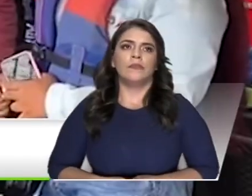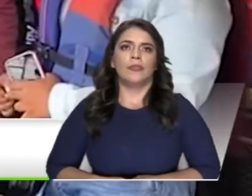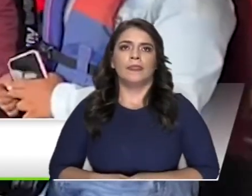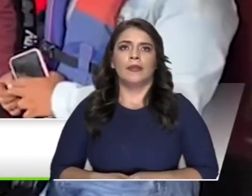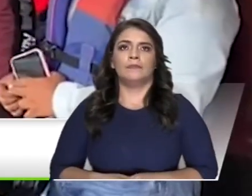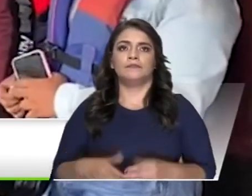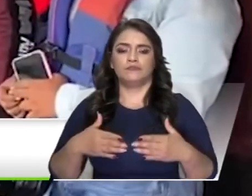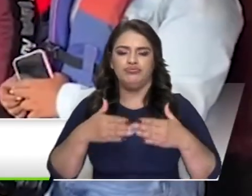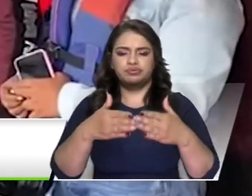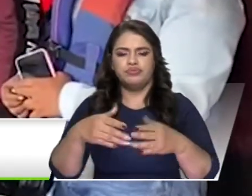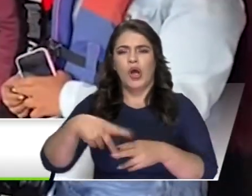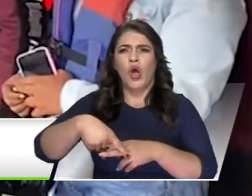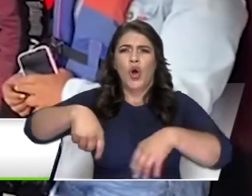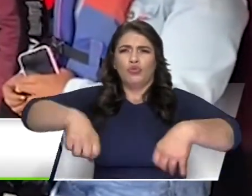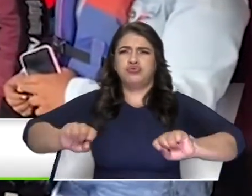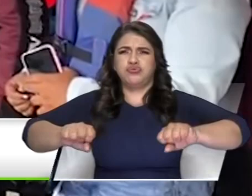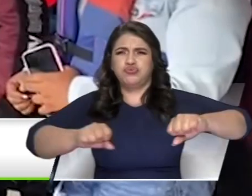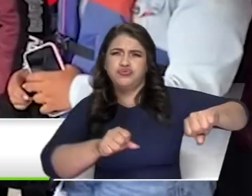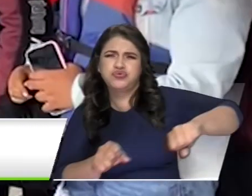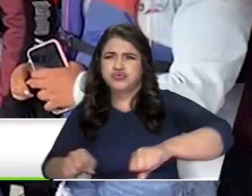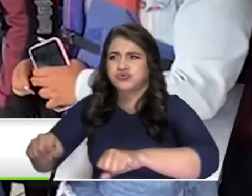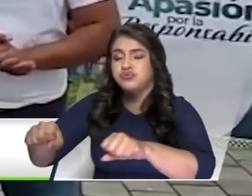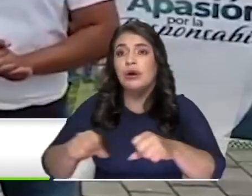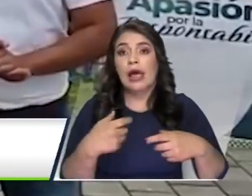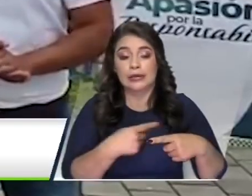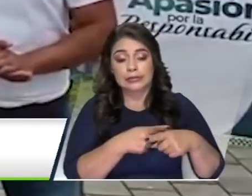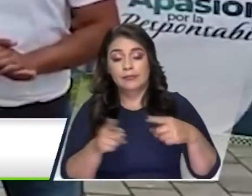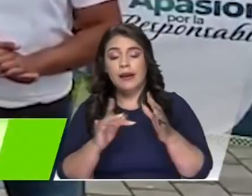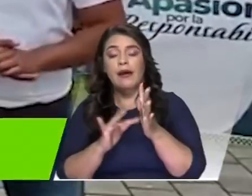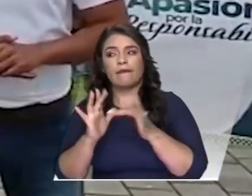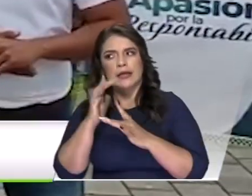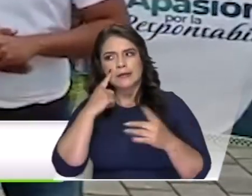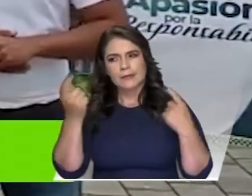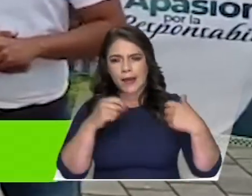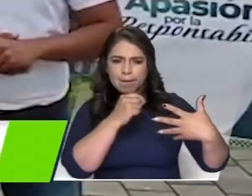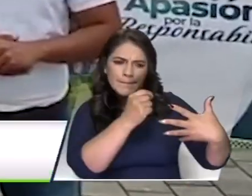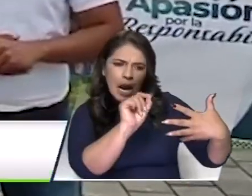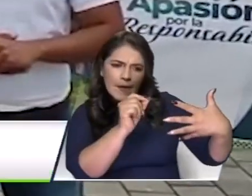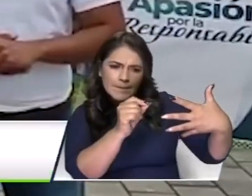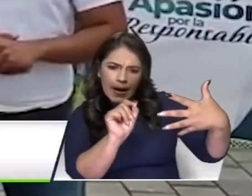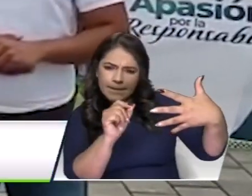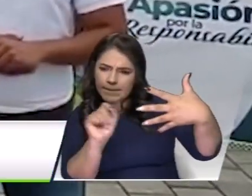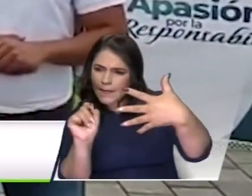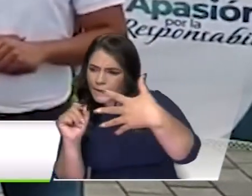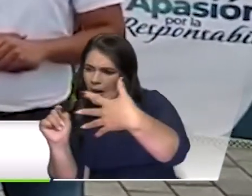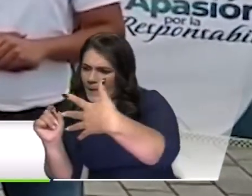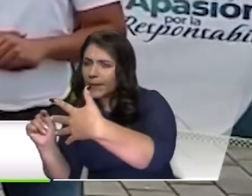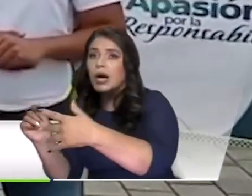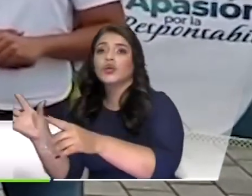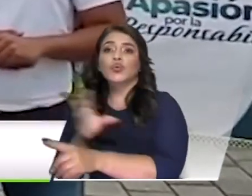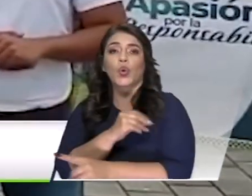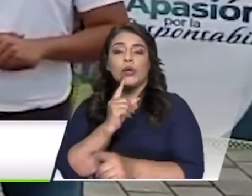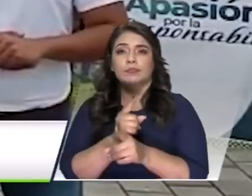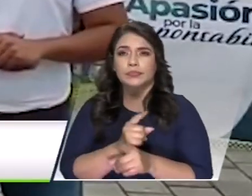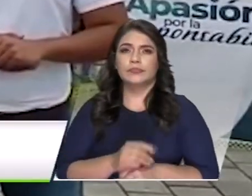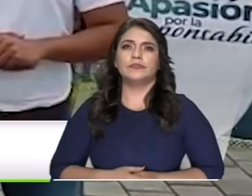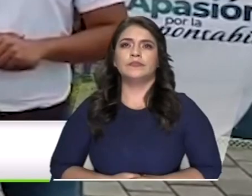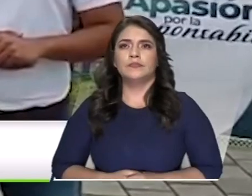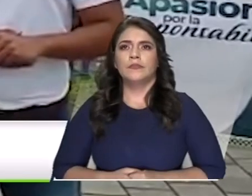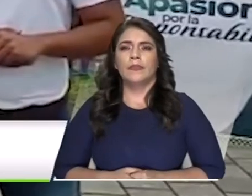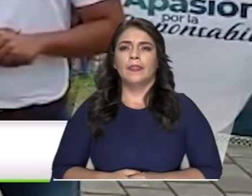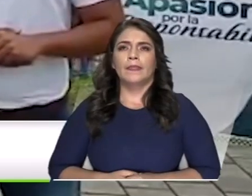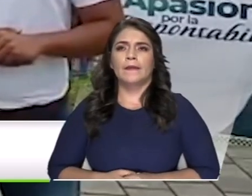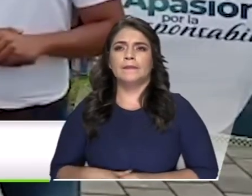de diversión se incrementaron en esta Semana Santa. Estamos verificando cada una de las embarcaciones que pertenecen a los